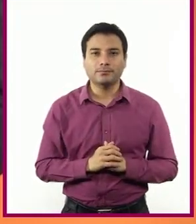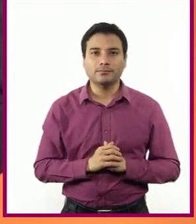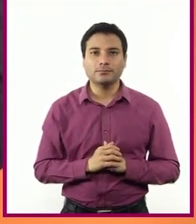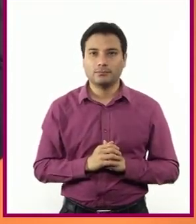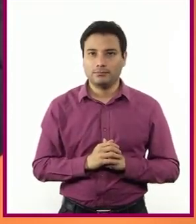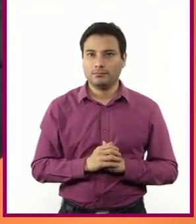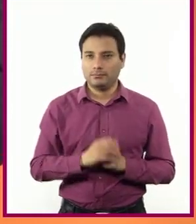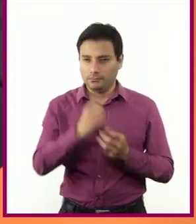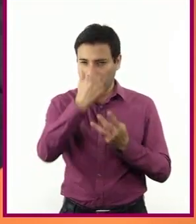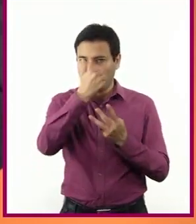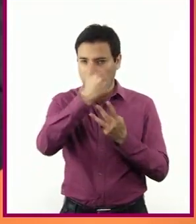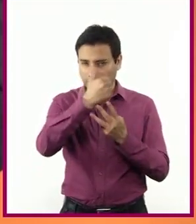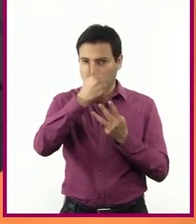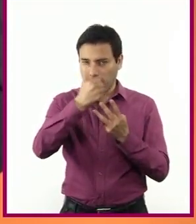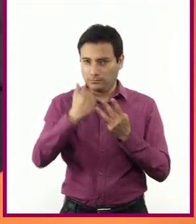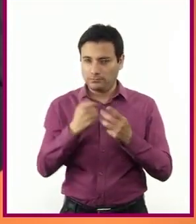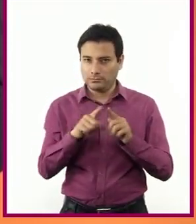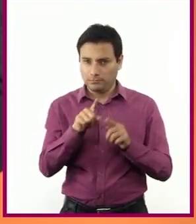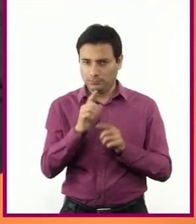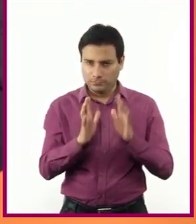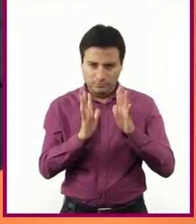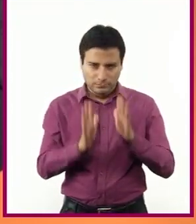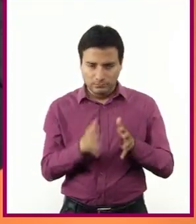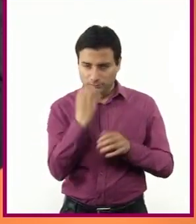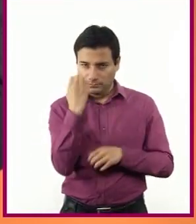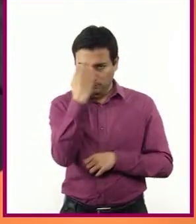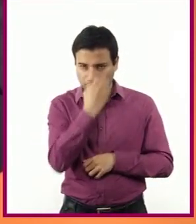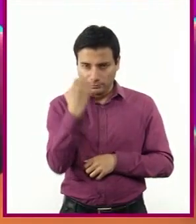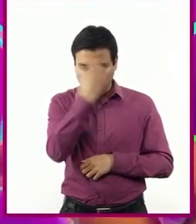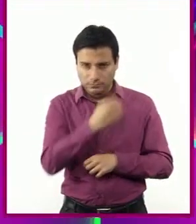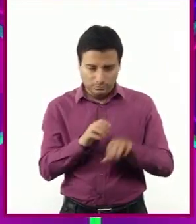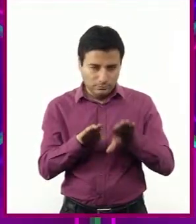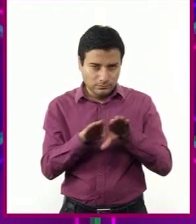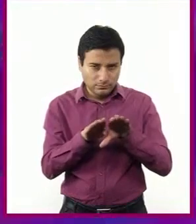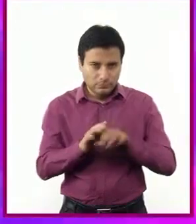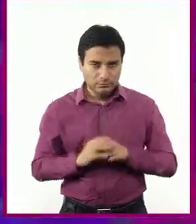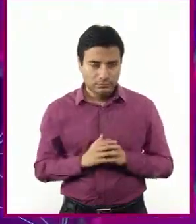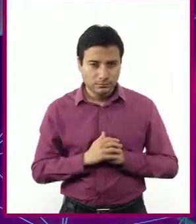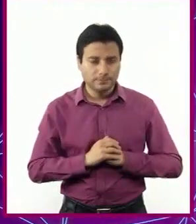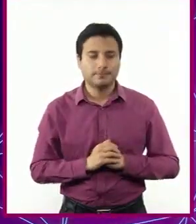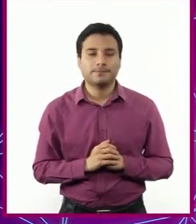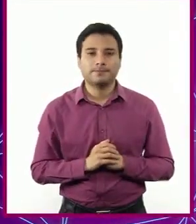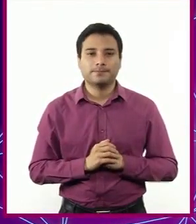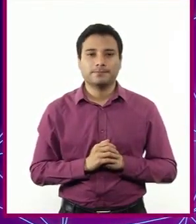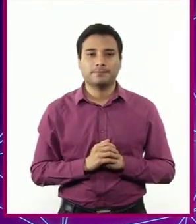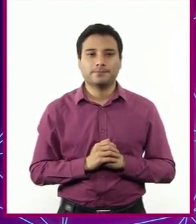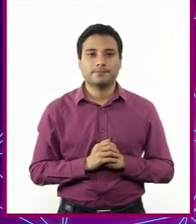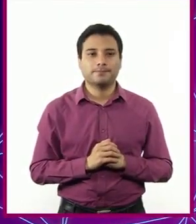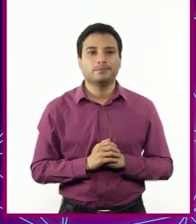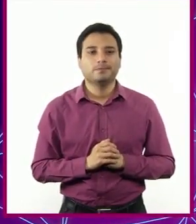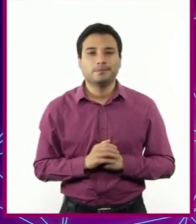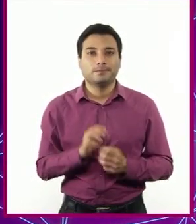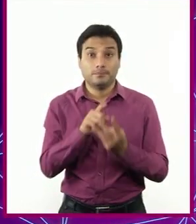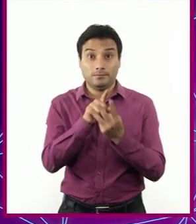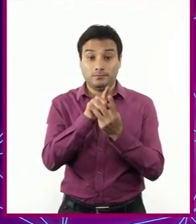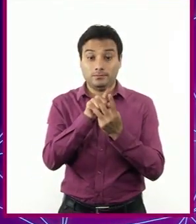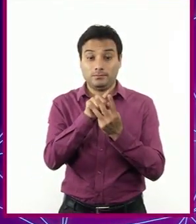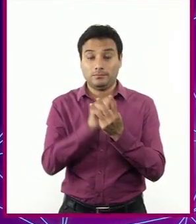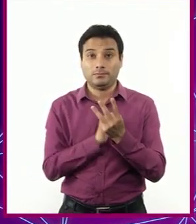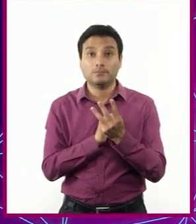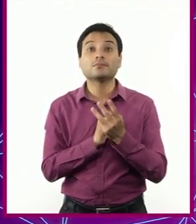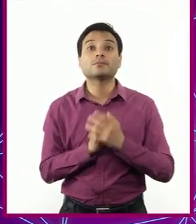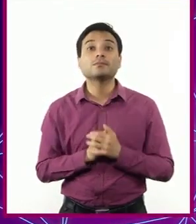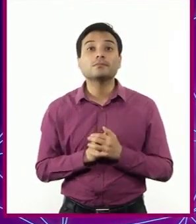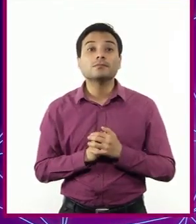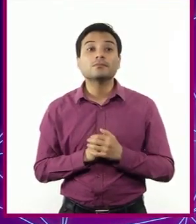caso. ¿Ustedes en casa ya se dieron cuenta de las diferencias? En el primer caso, el